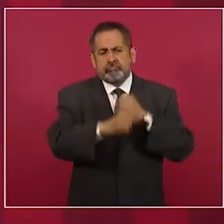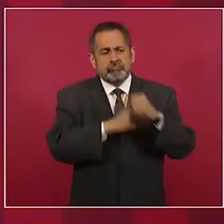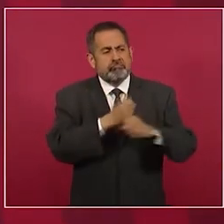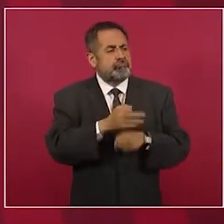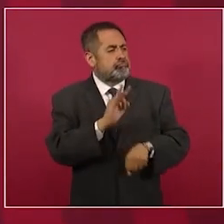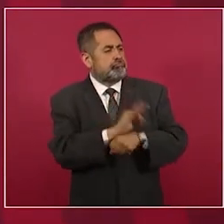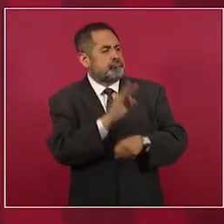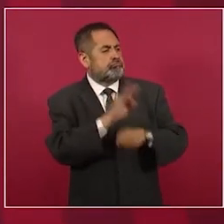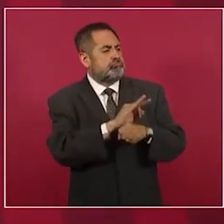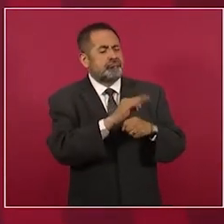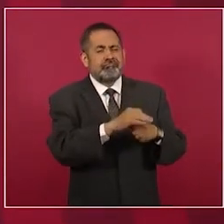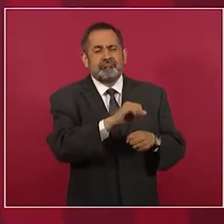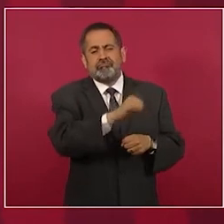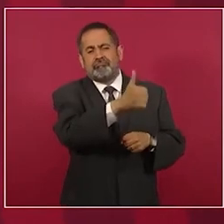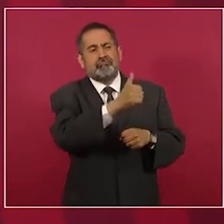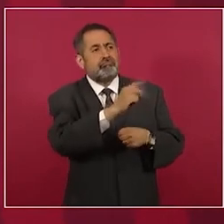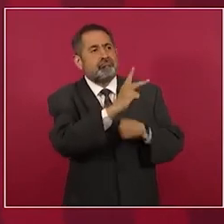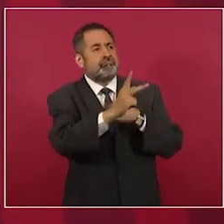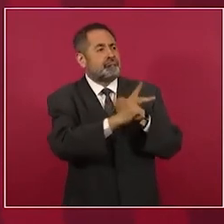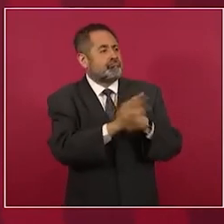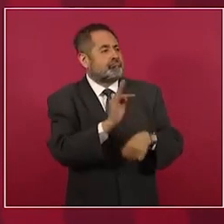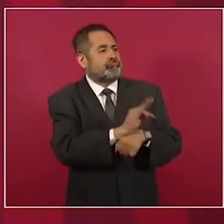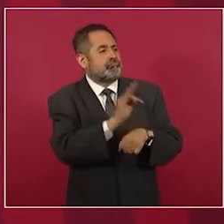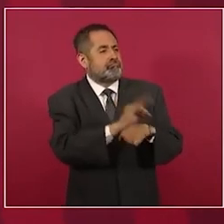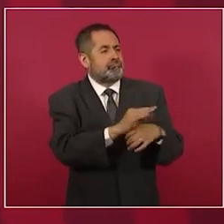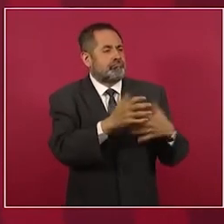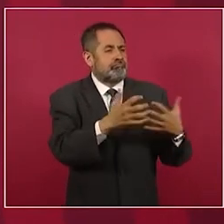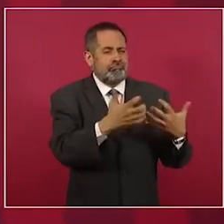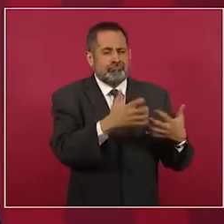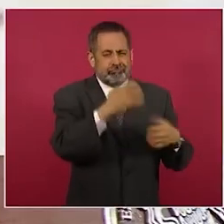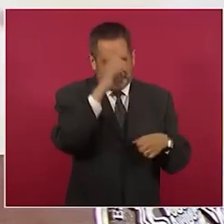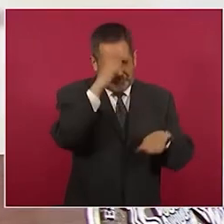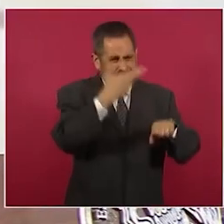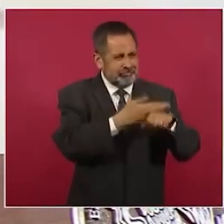No lo olvidemos. Política es tiempo,